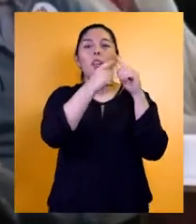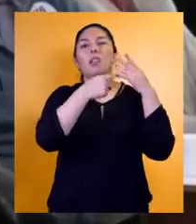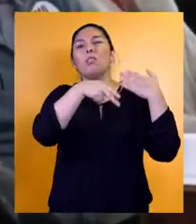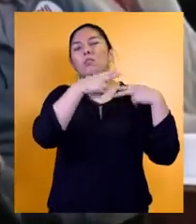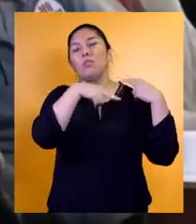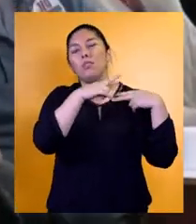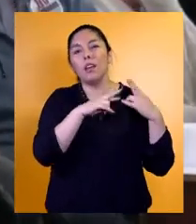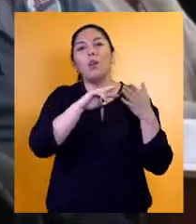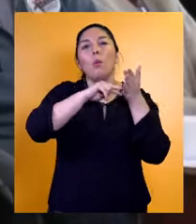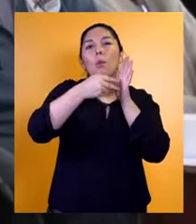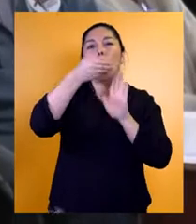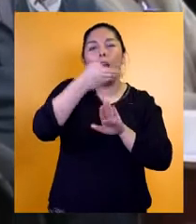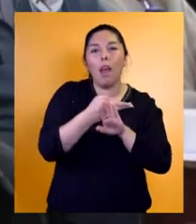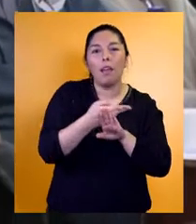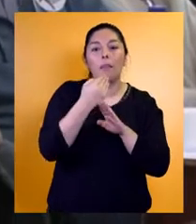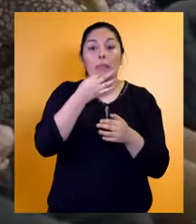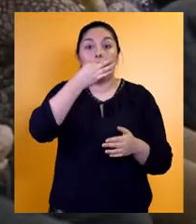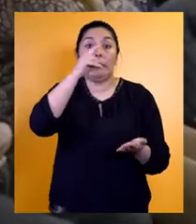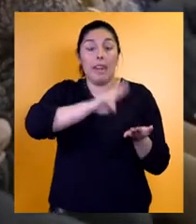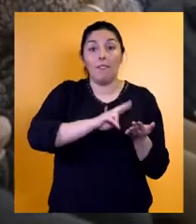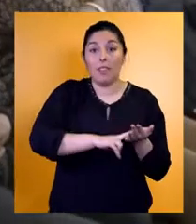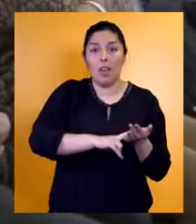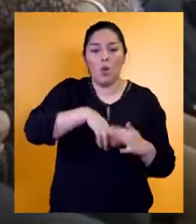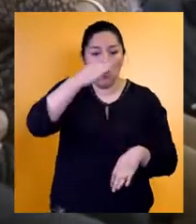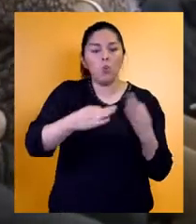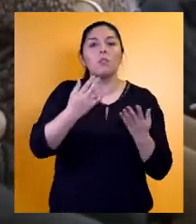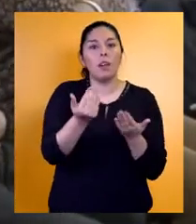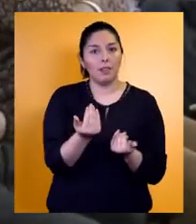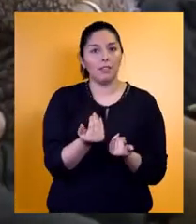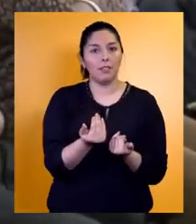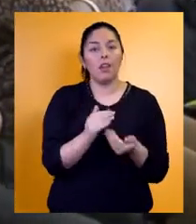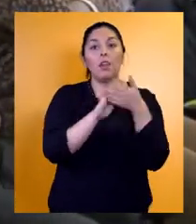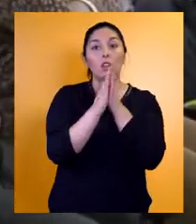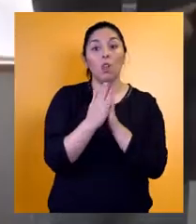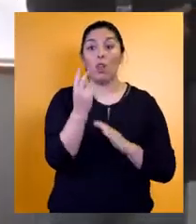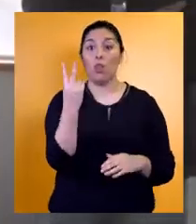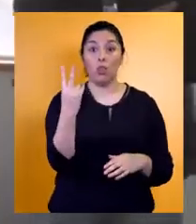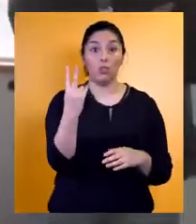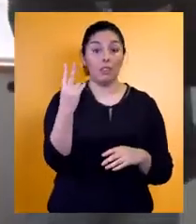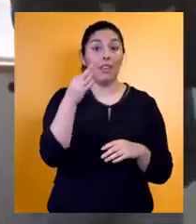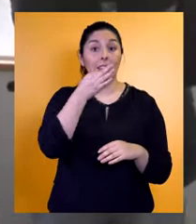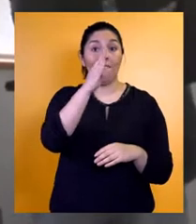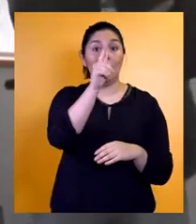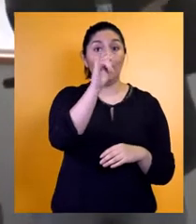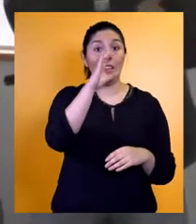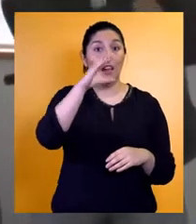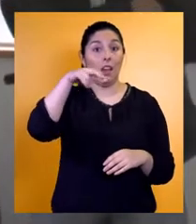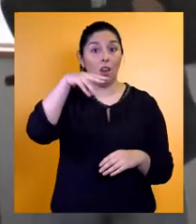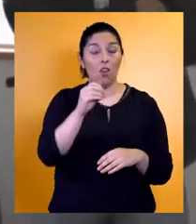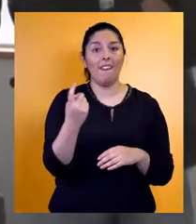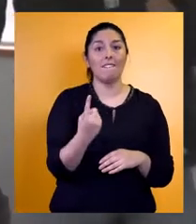mundo, haciendo un llamado a la verdad y a la justicia, ya que la venida de los dos sacerdotes enviados por el Vaticano a Osorno, como